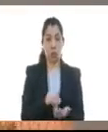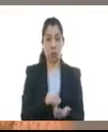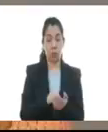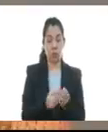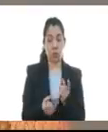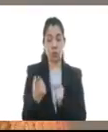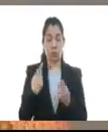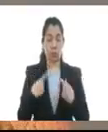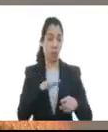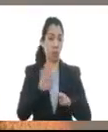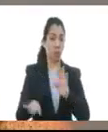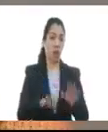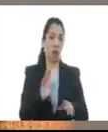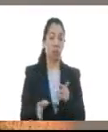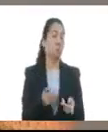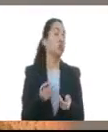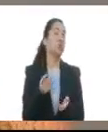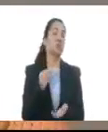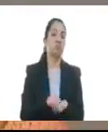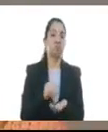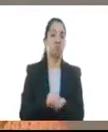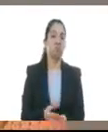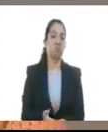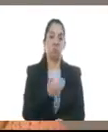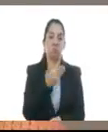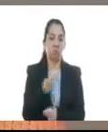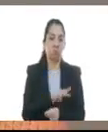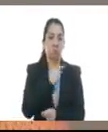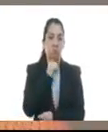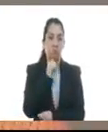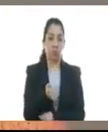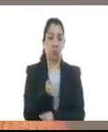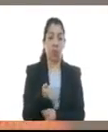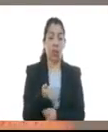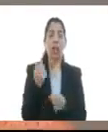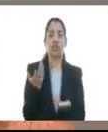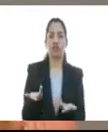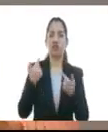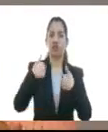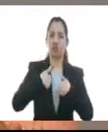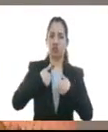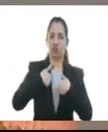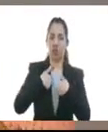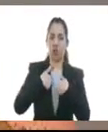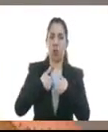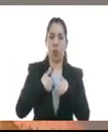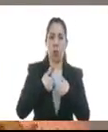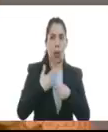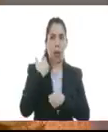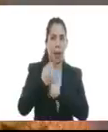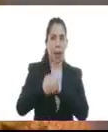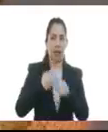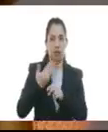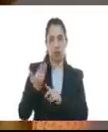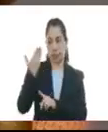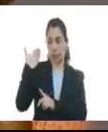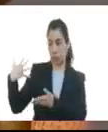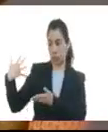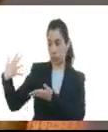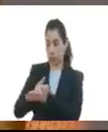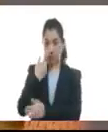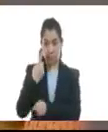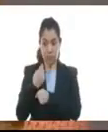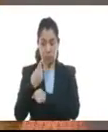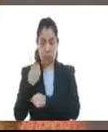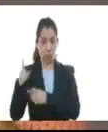remediarse. Entonces, tras ganar el primer lugar el año pasado, me avisaron que tenía que ser jurado y que de repente nos van